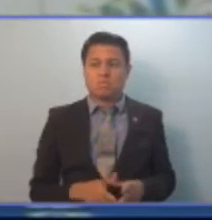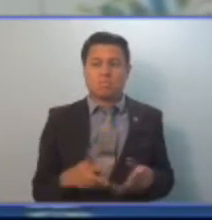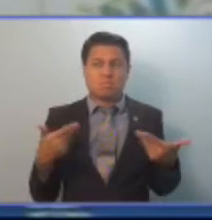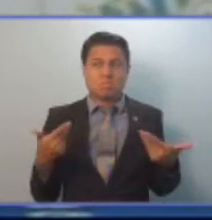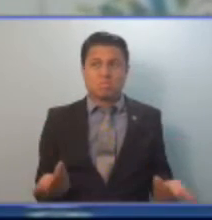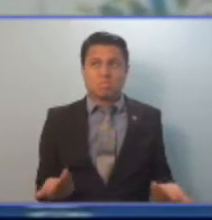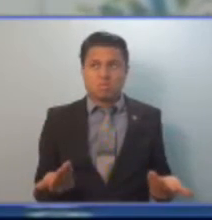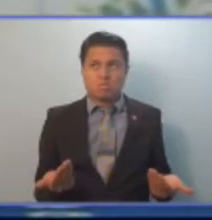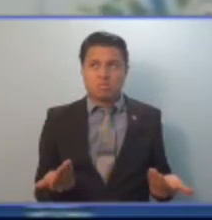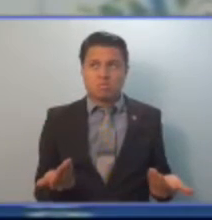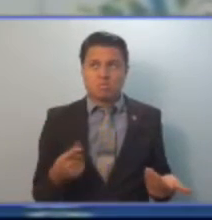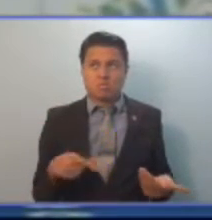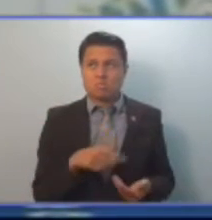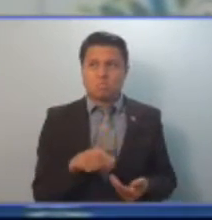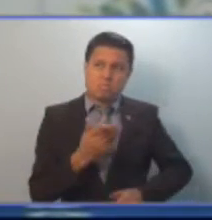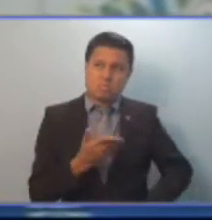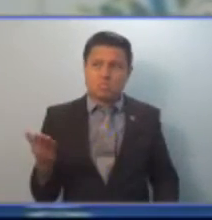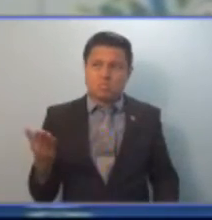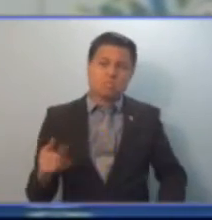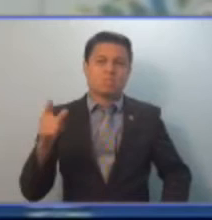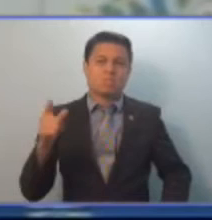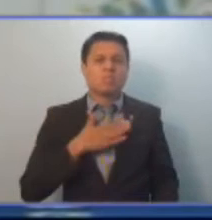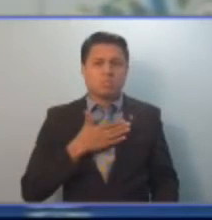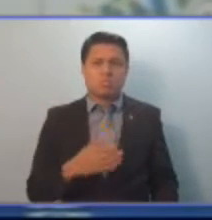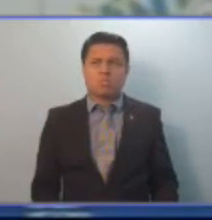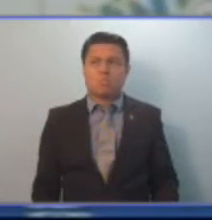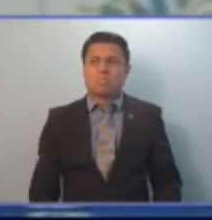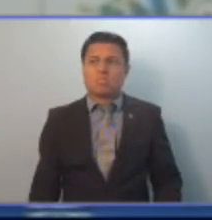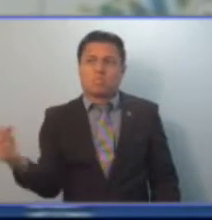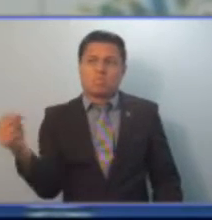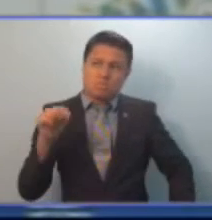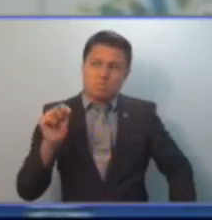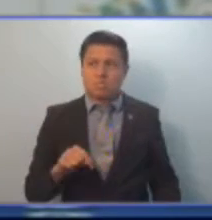porque esa es una de las cosas que tiene esta